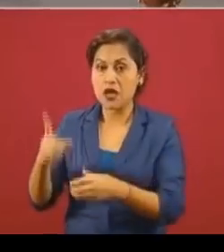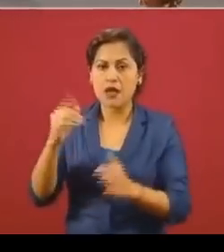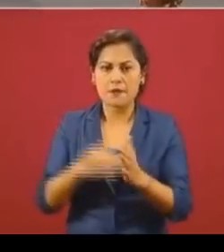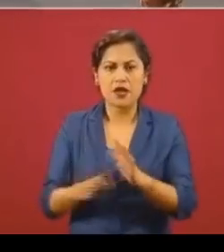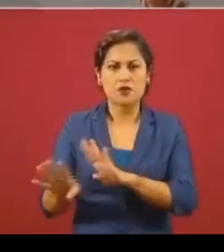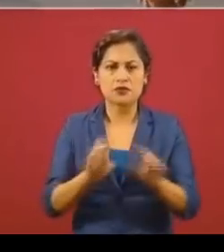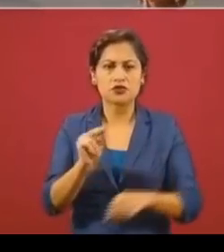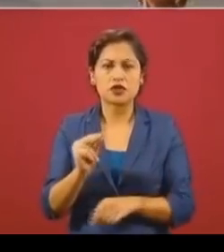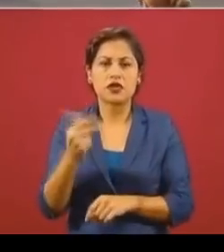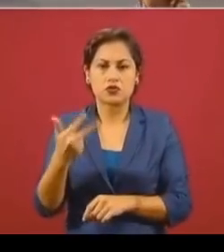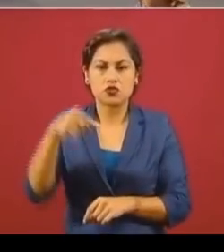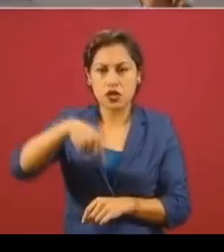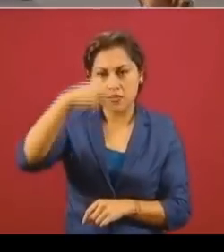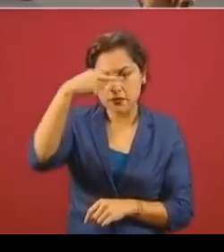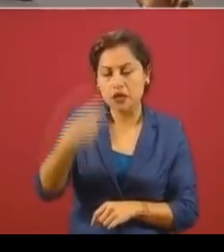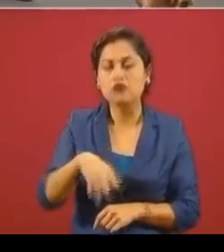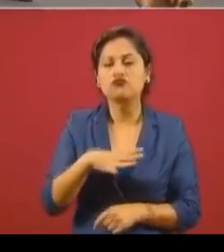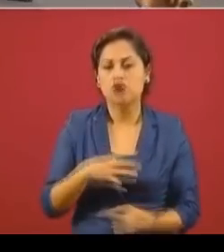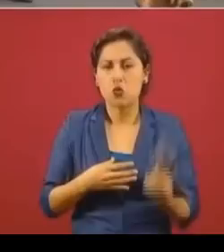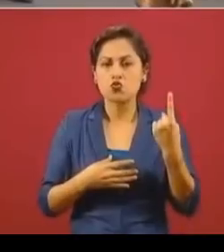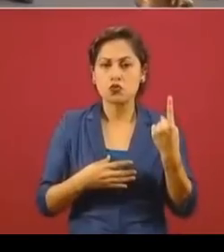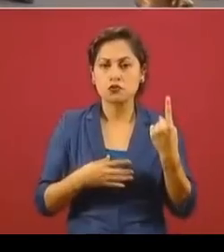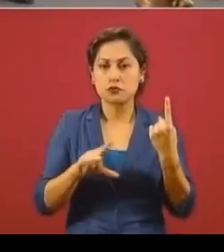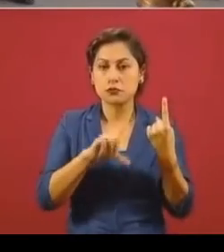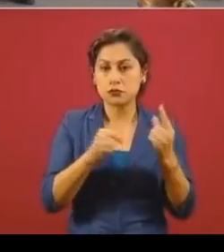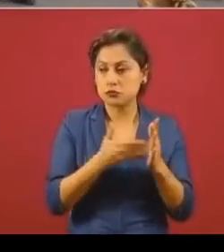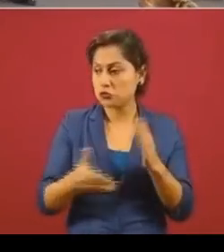1988 a 24